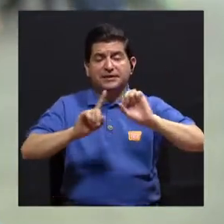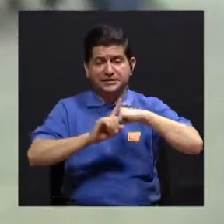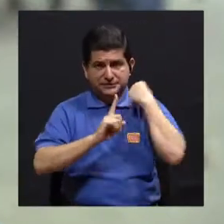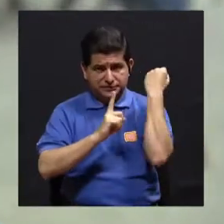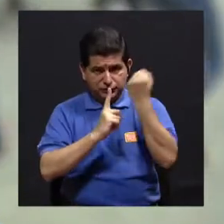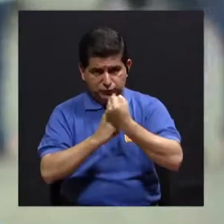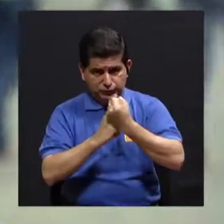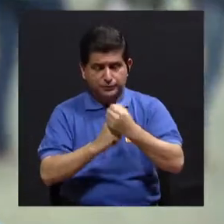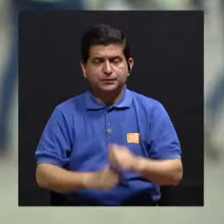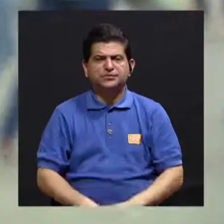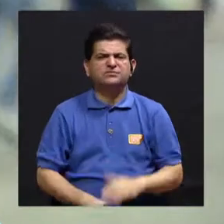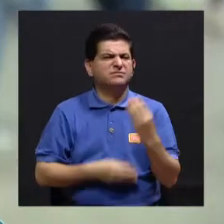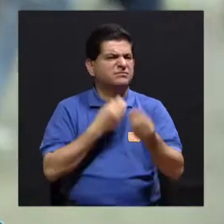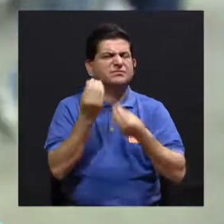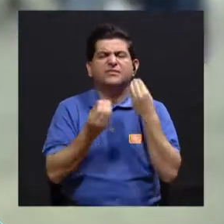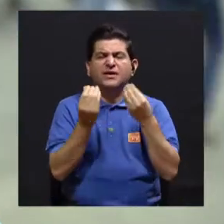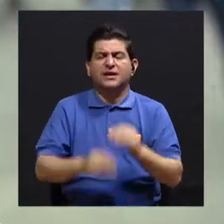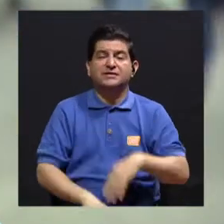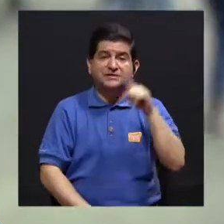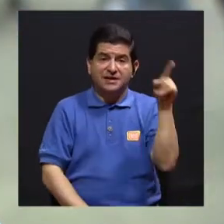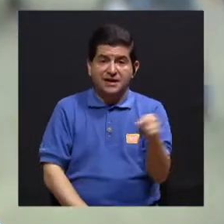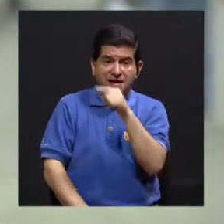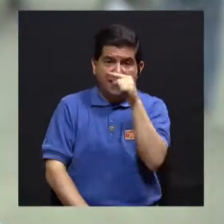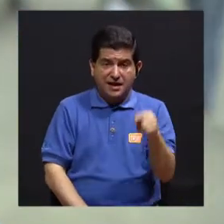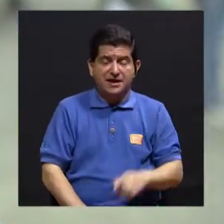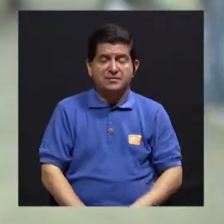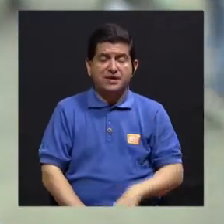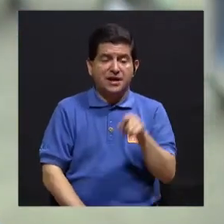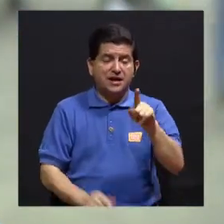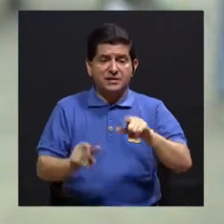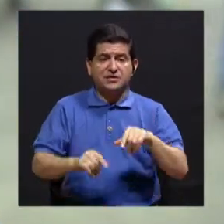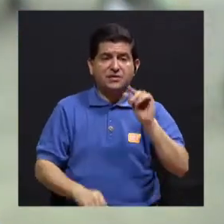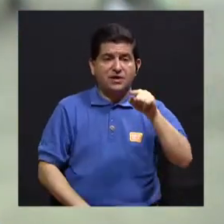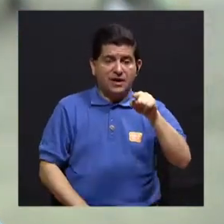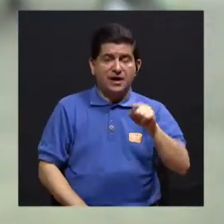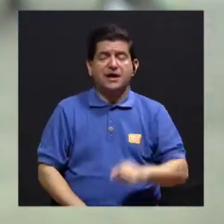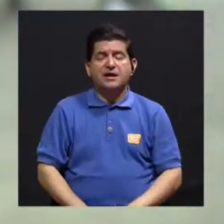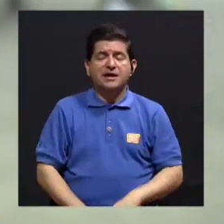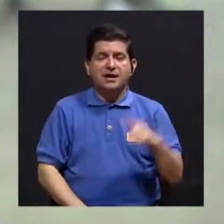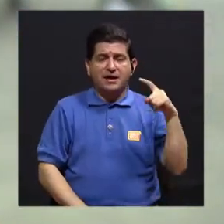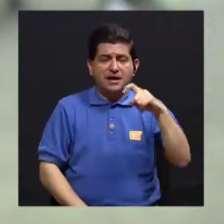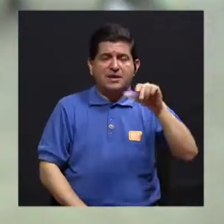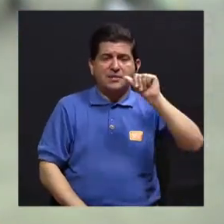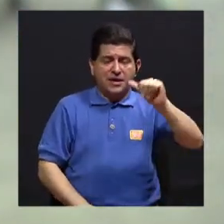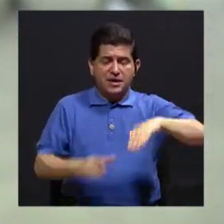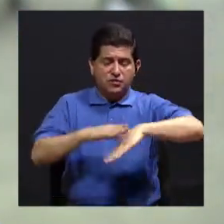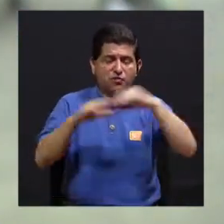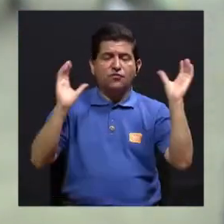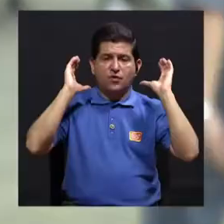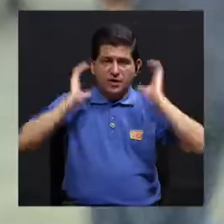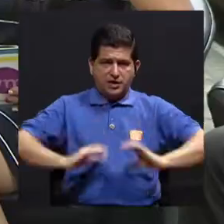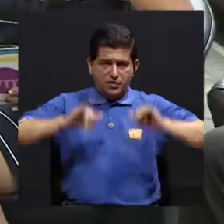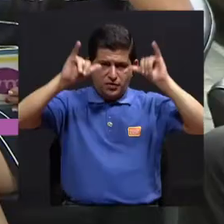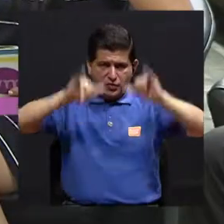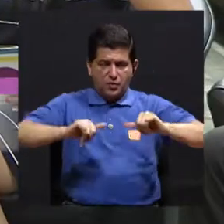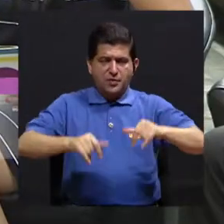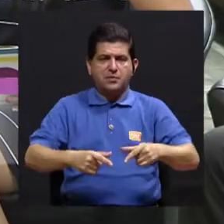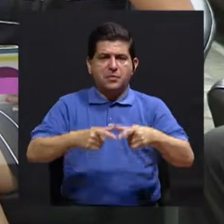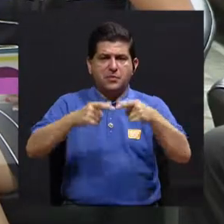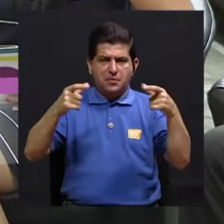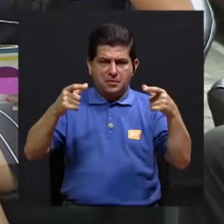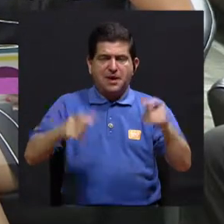dependiendo del caso. Esto lo que van a hacer es eliminar al artrópodo que de manera general se encuentra en las partes externas del cuerpo humano,